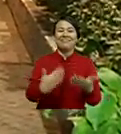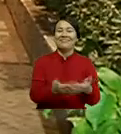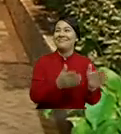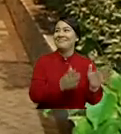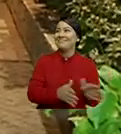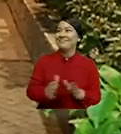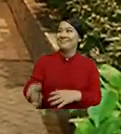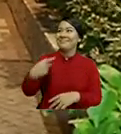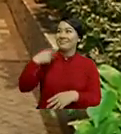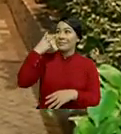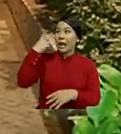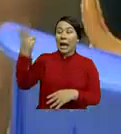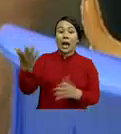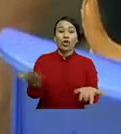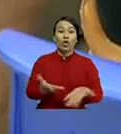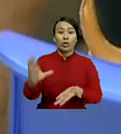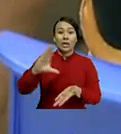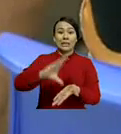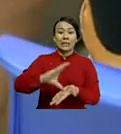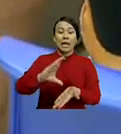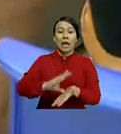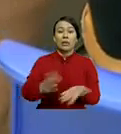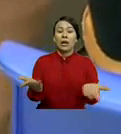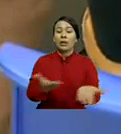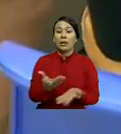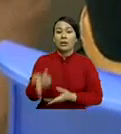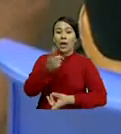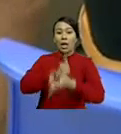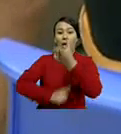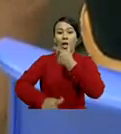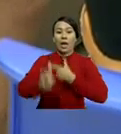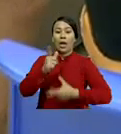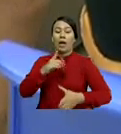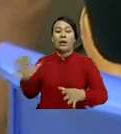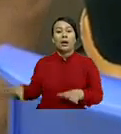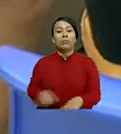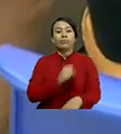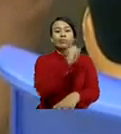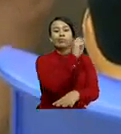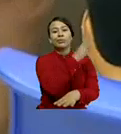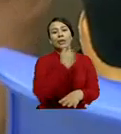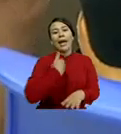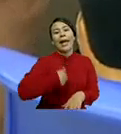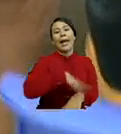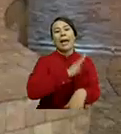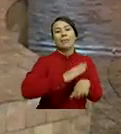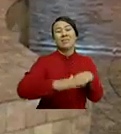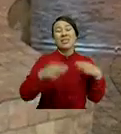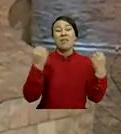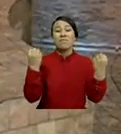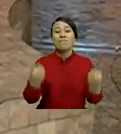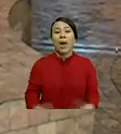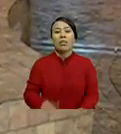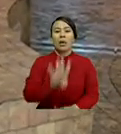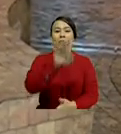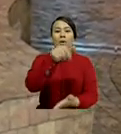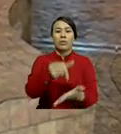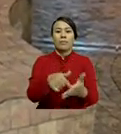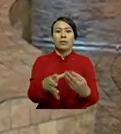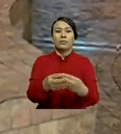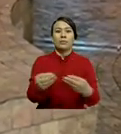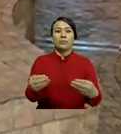de la madrugada del domingo. El monto de lo sustraído superaría los $4,000.